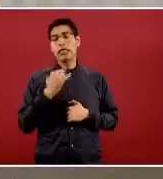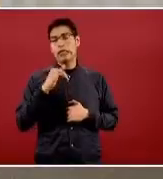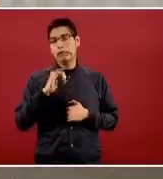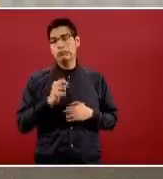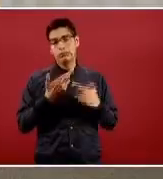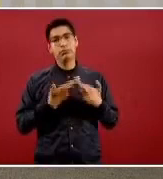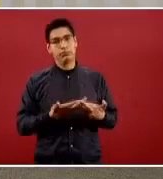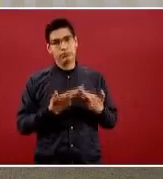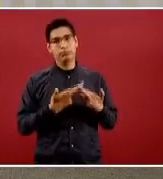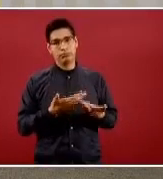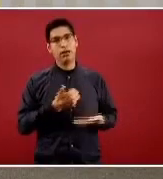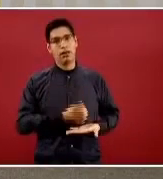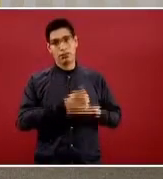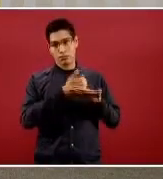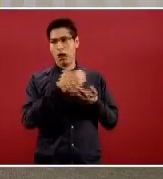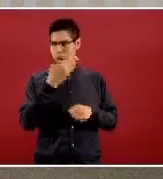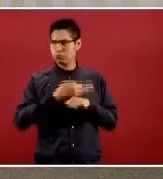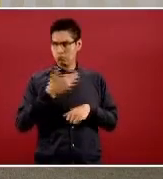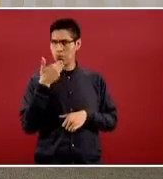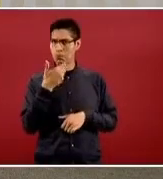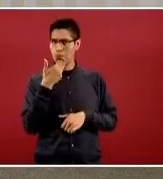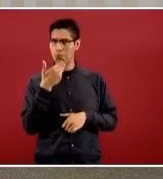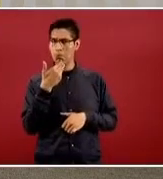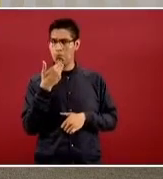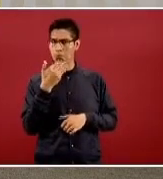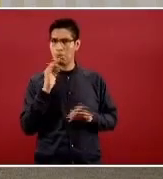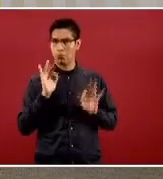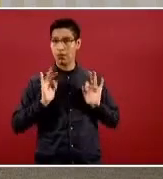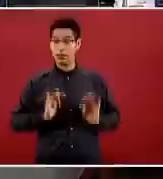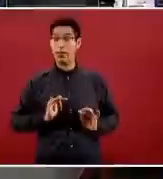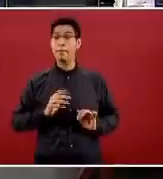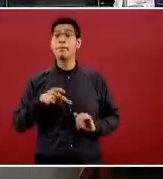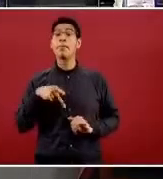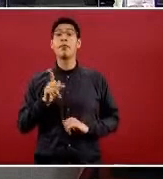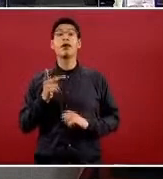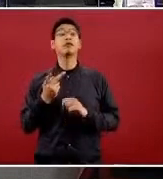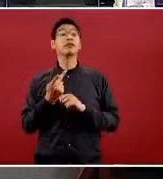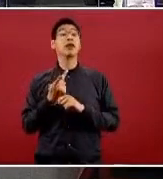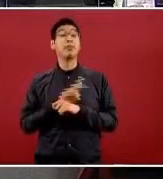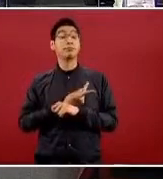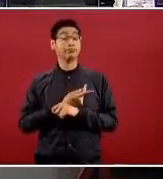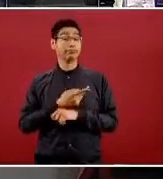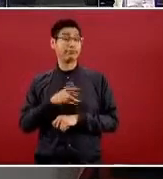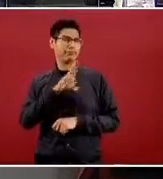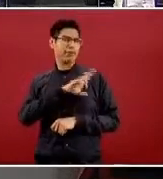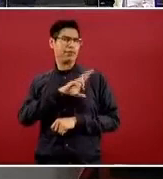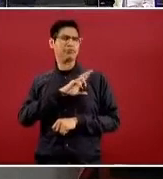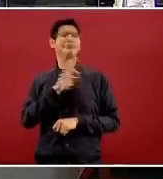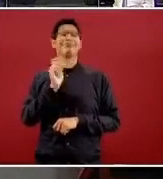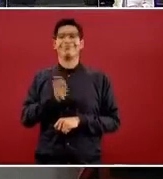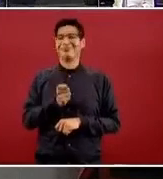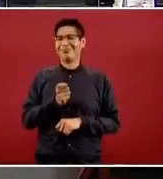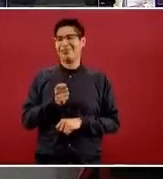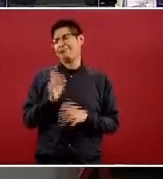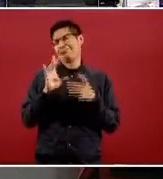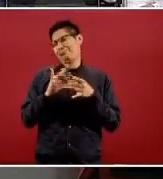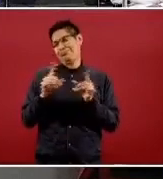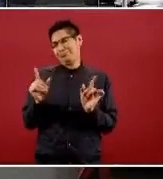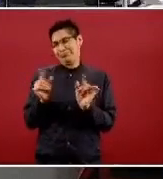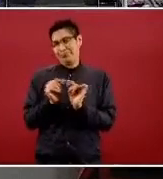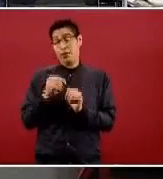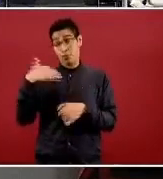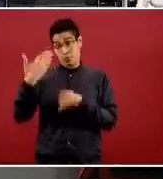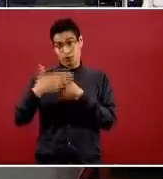adicional. Entonces, vamos bien en ese sentido. Respecto al sector privado, comento brevemente, lo vamos a dar en detalles cuando hablemos